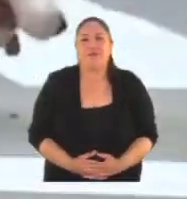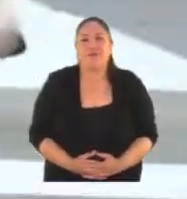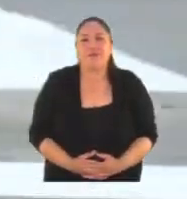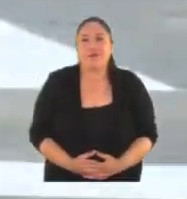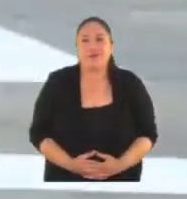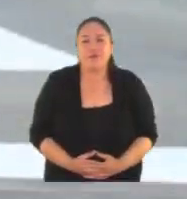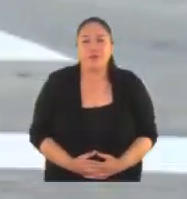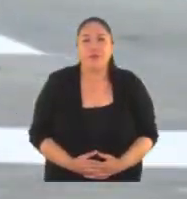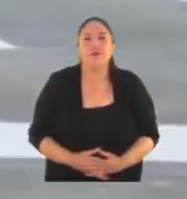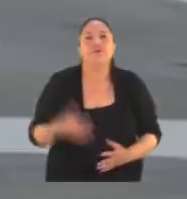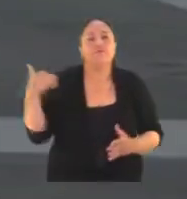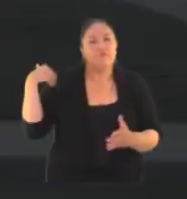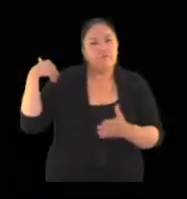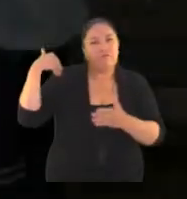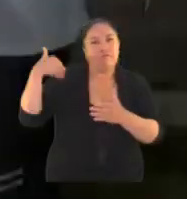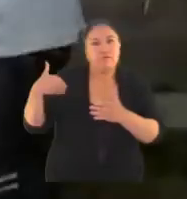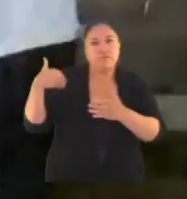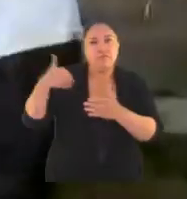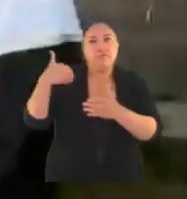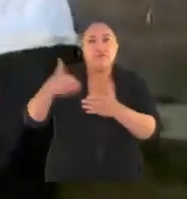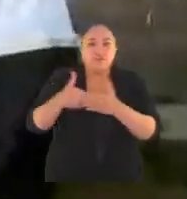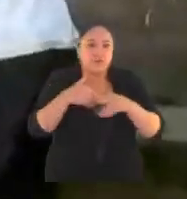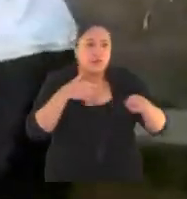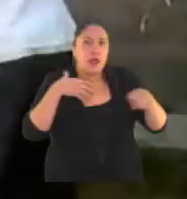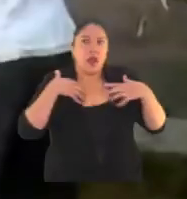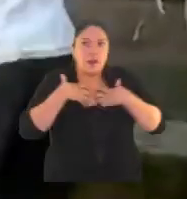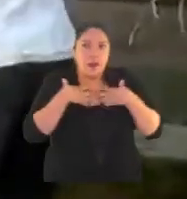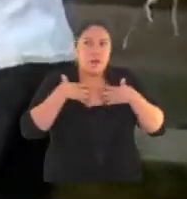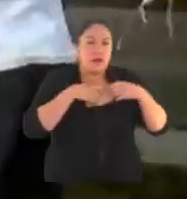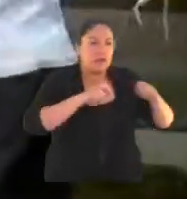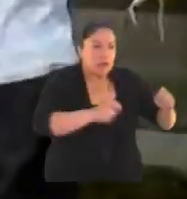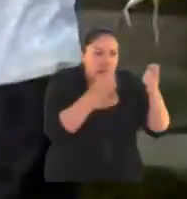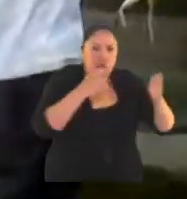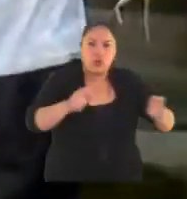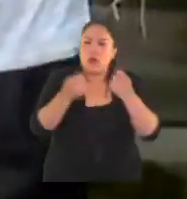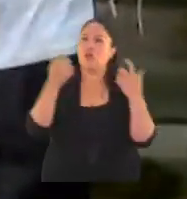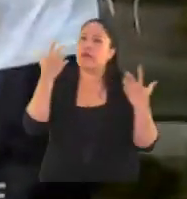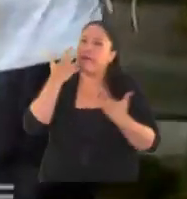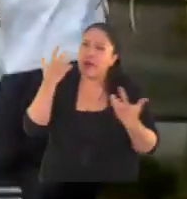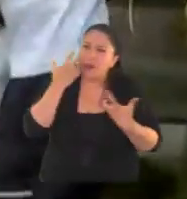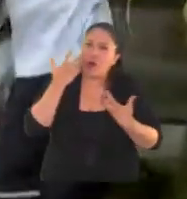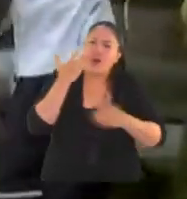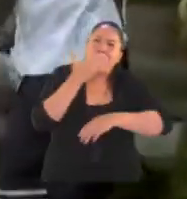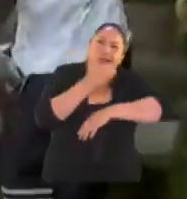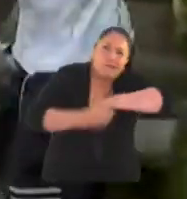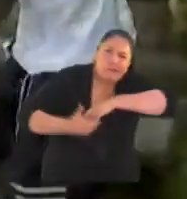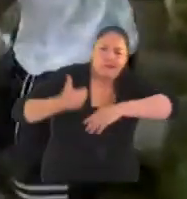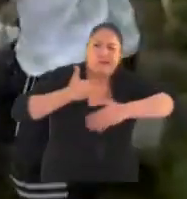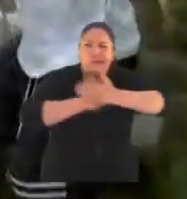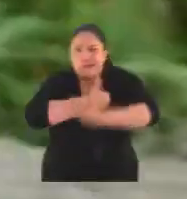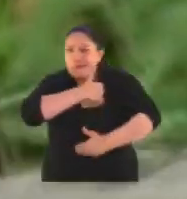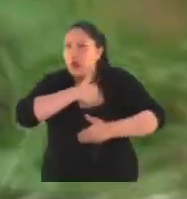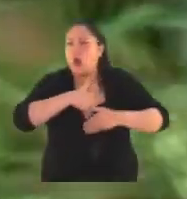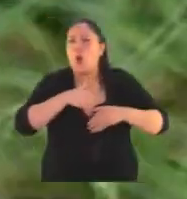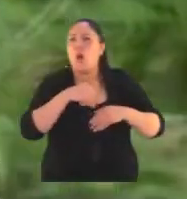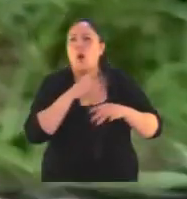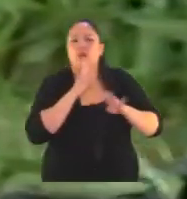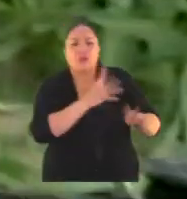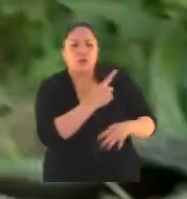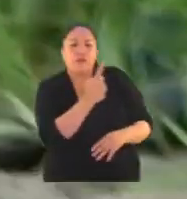Desde hace un par de años viene salvando vidas. Su atención se enfoca en los que están enfermos, heridos o simplemente desamparados.